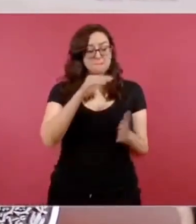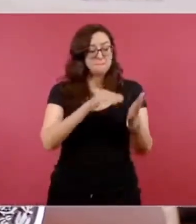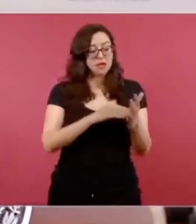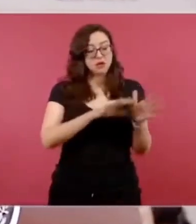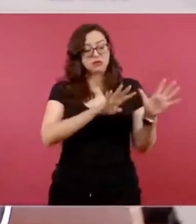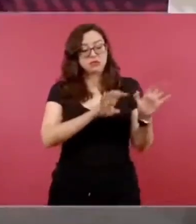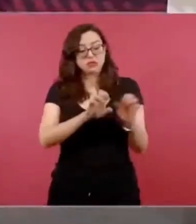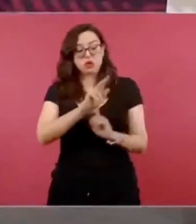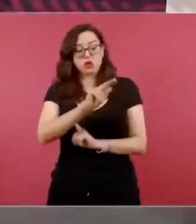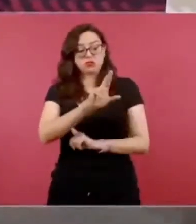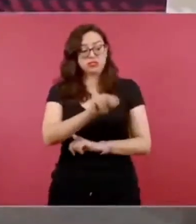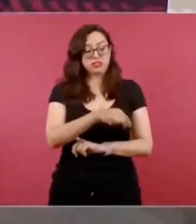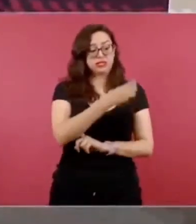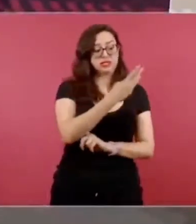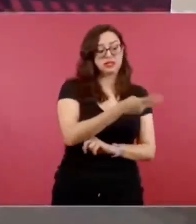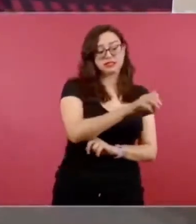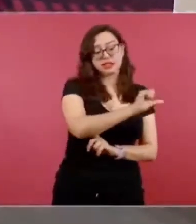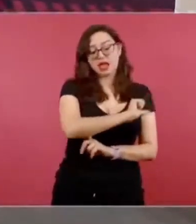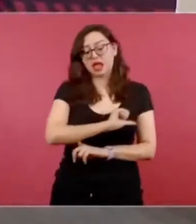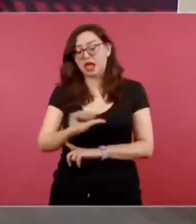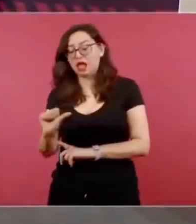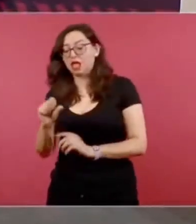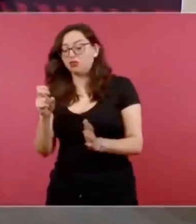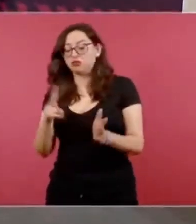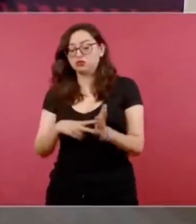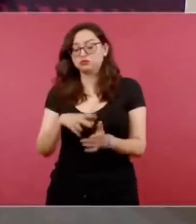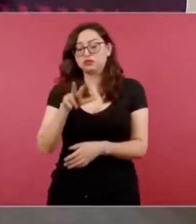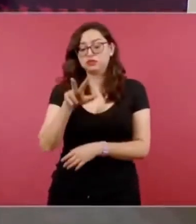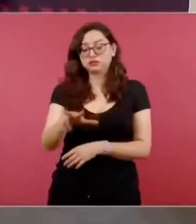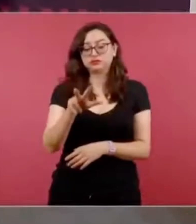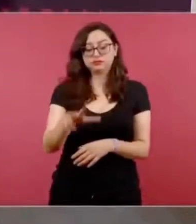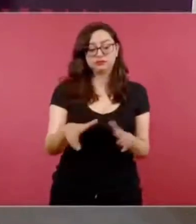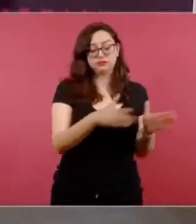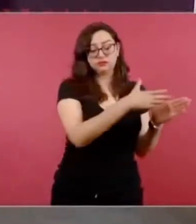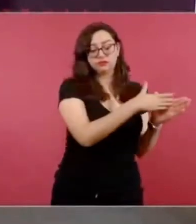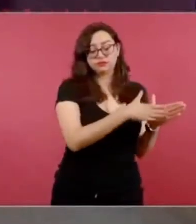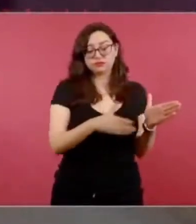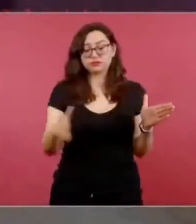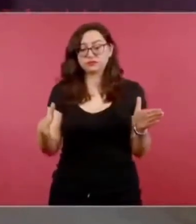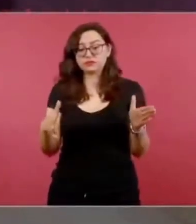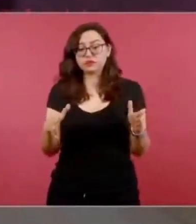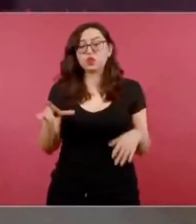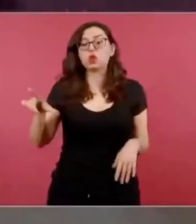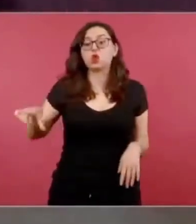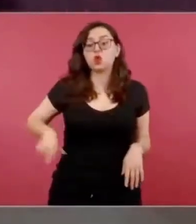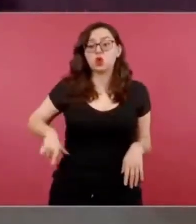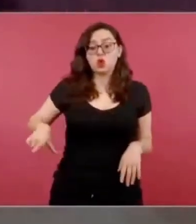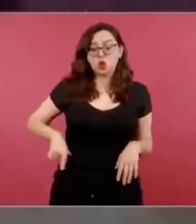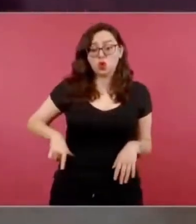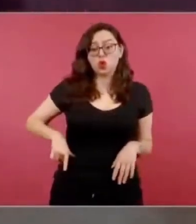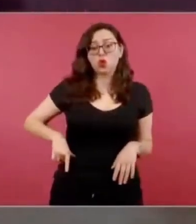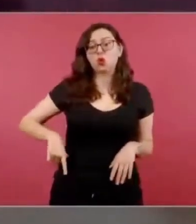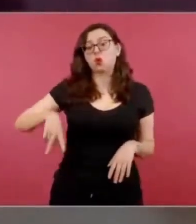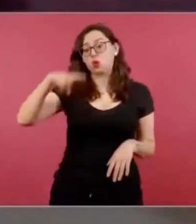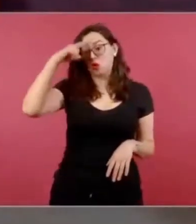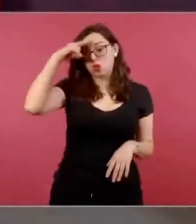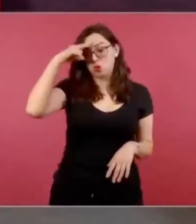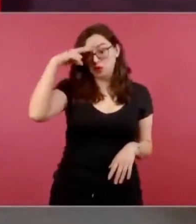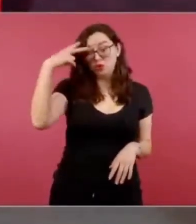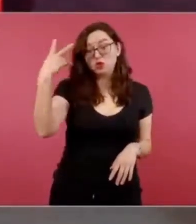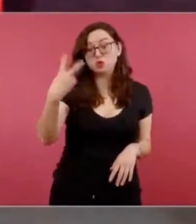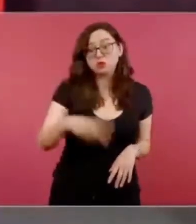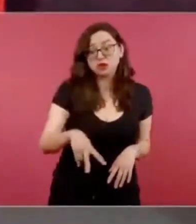1983 al 2018 al gobierno de la República, de la cosa